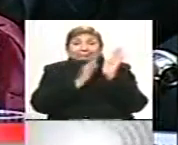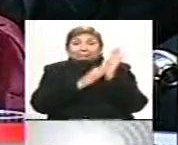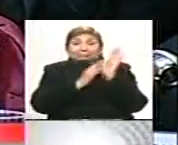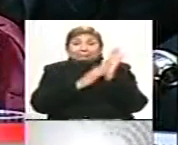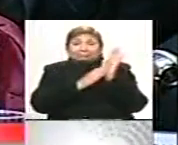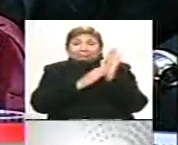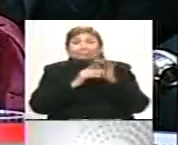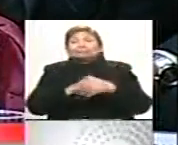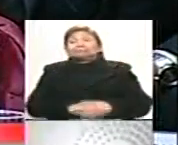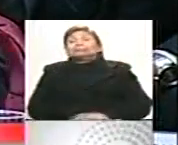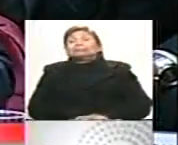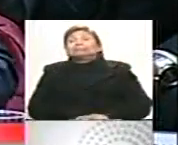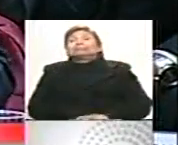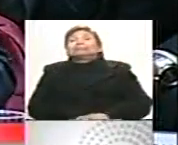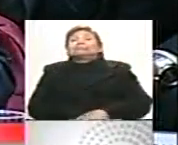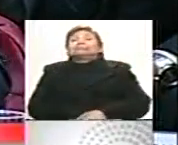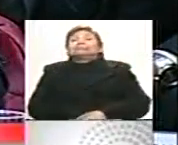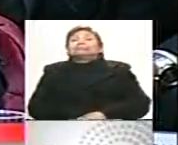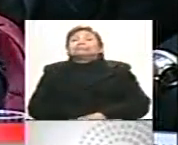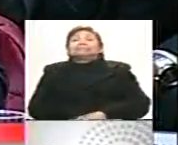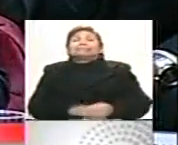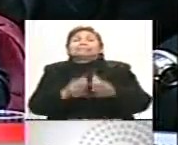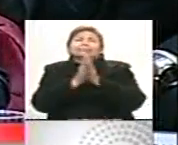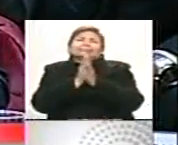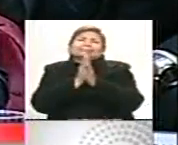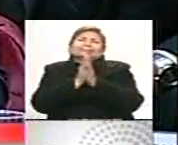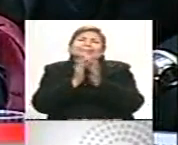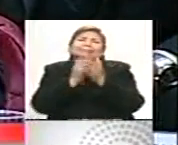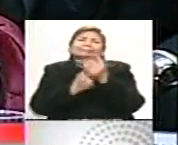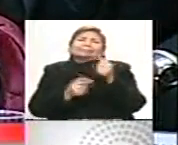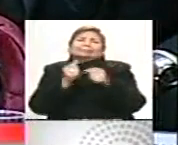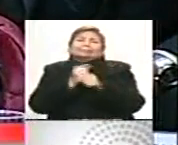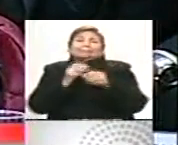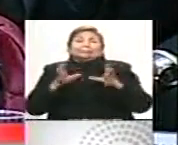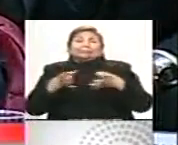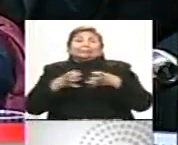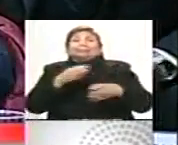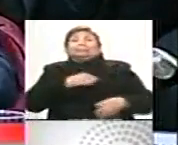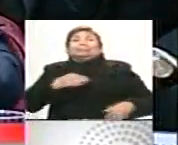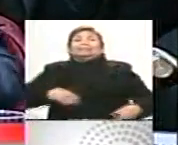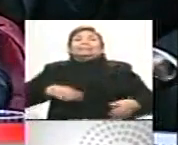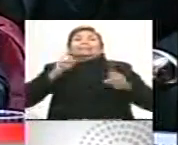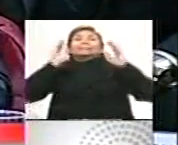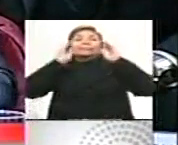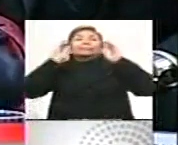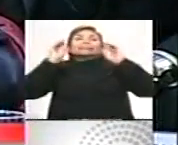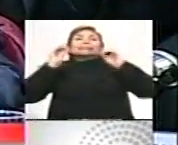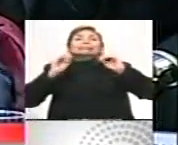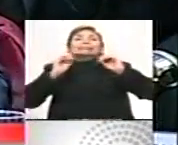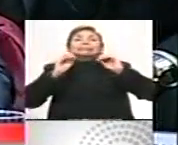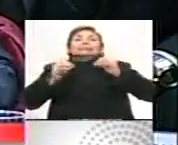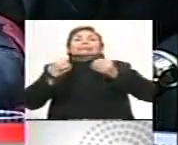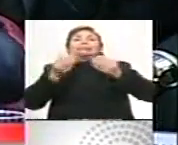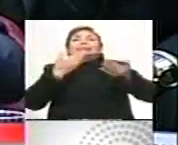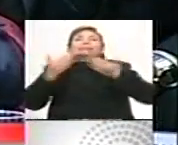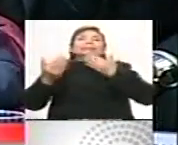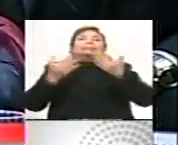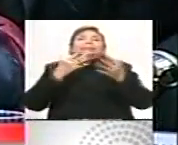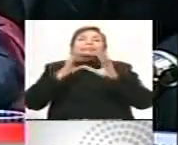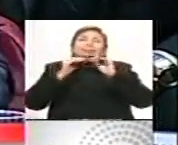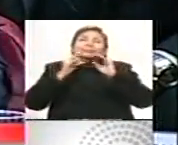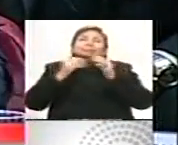Pueblo, el pedido de confianza de un gabinete es una oportunidad de diálogo, es una oportunidad